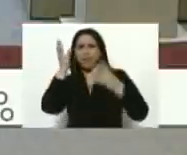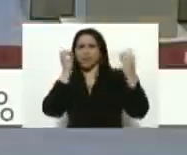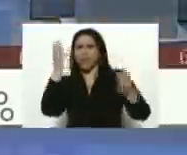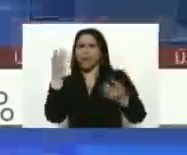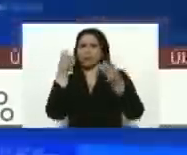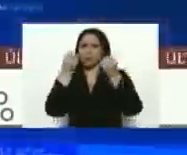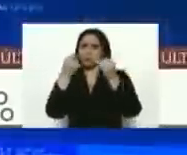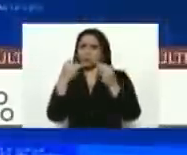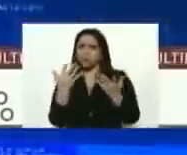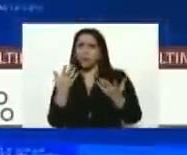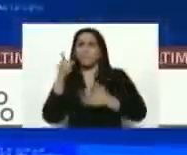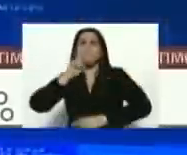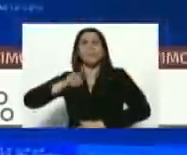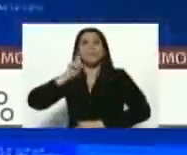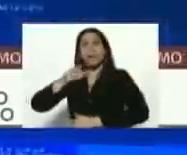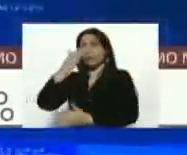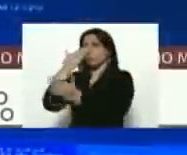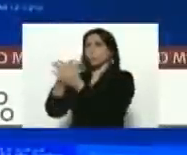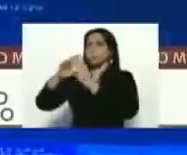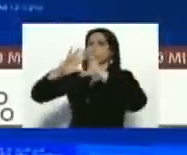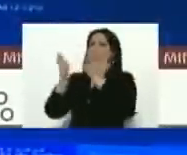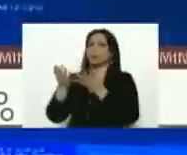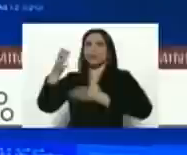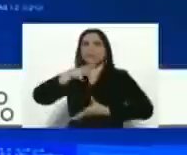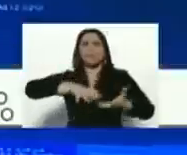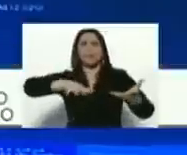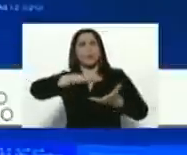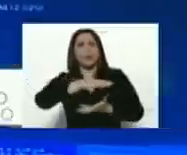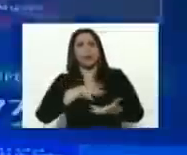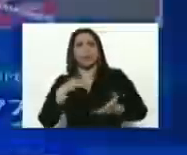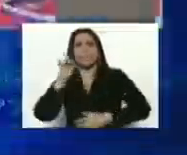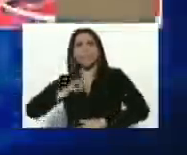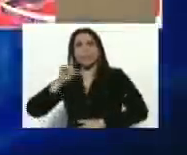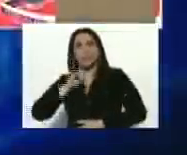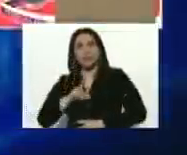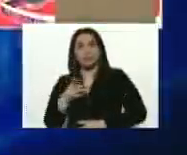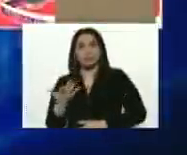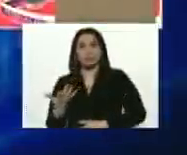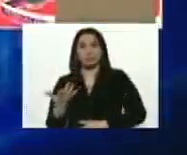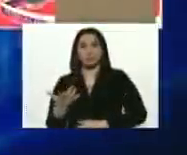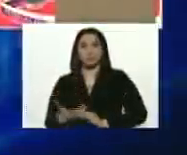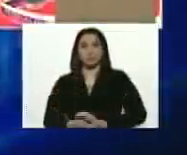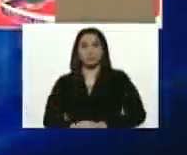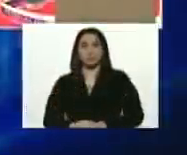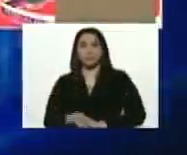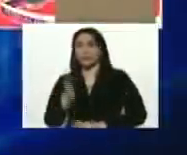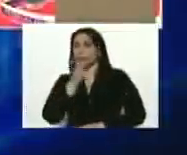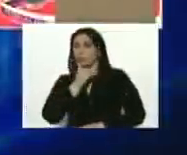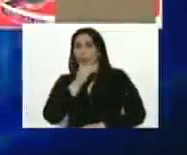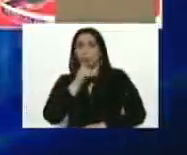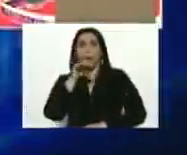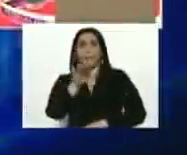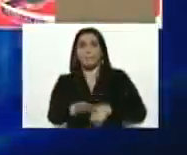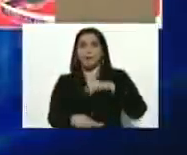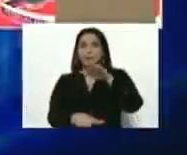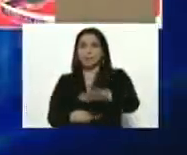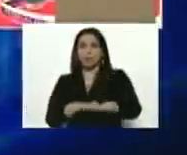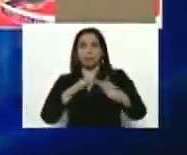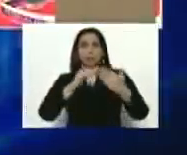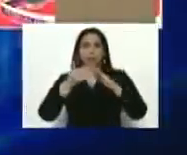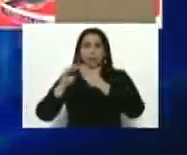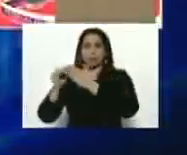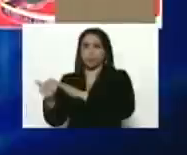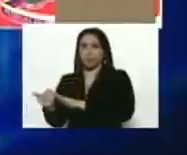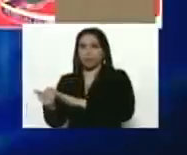Están mintiendo al mundo. Y el problema de mentir es que no avanzamos comunitariamente en la